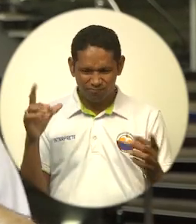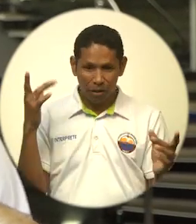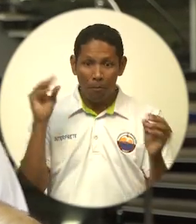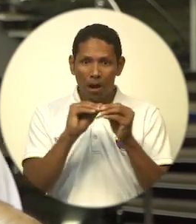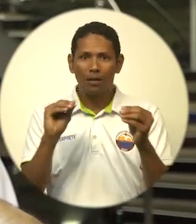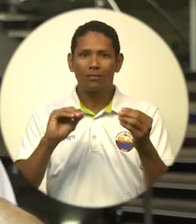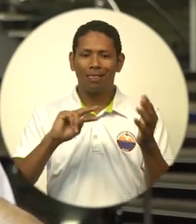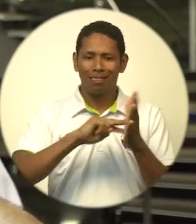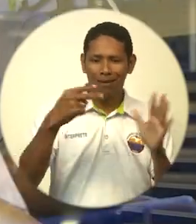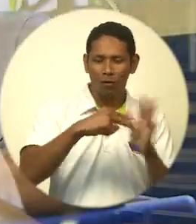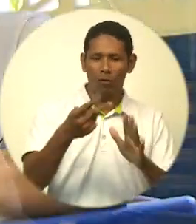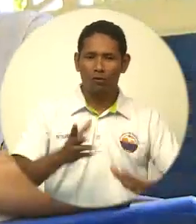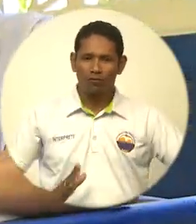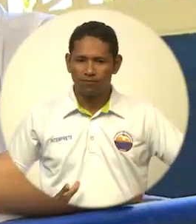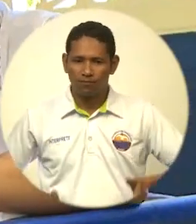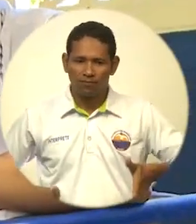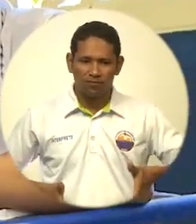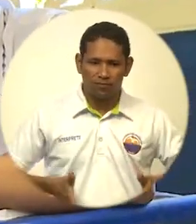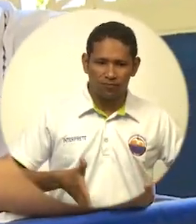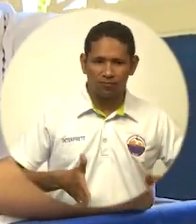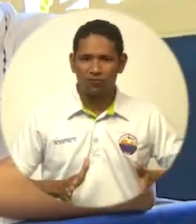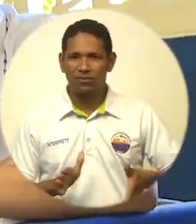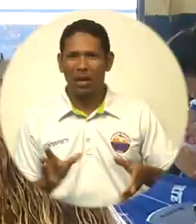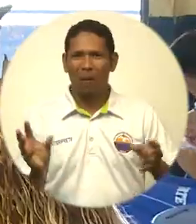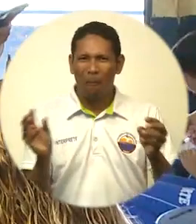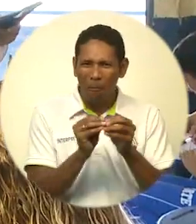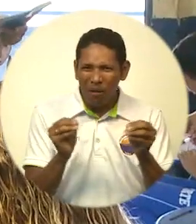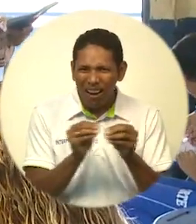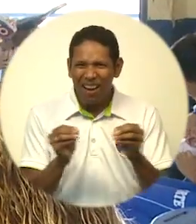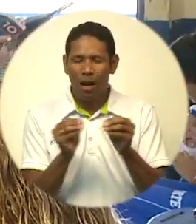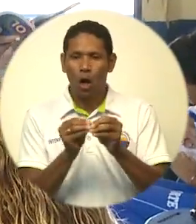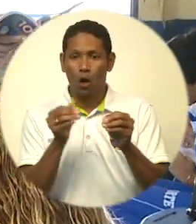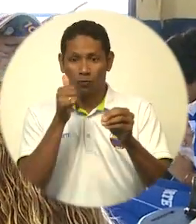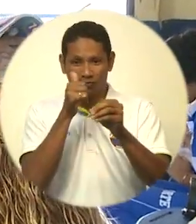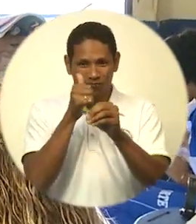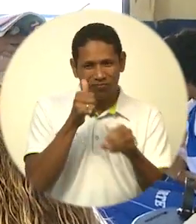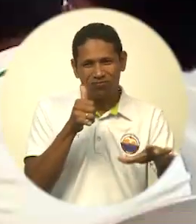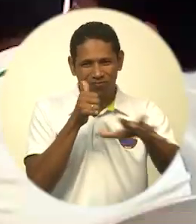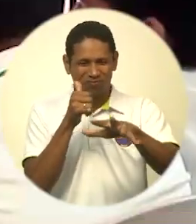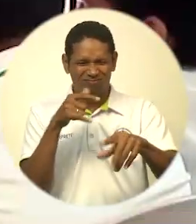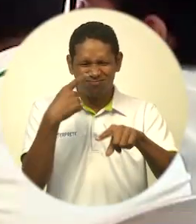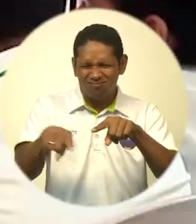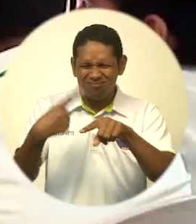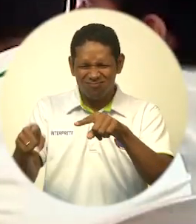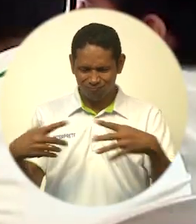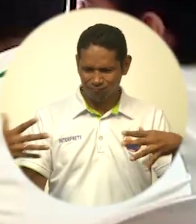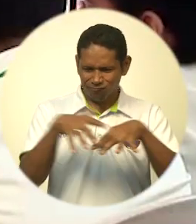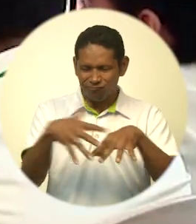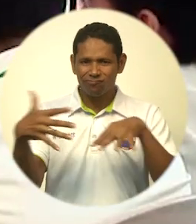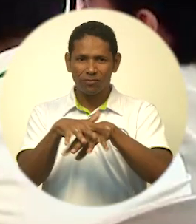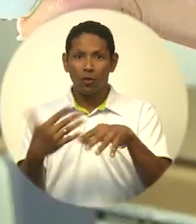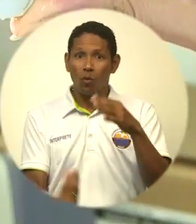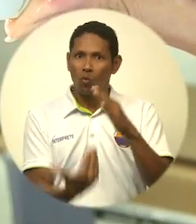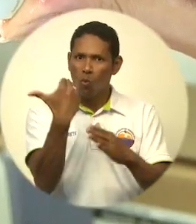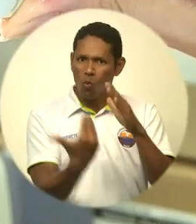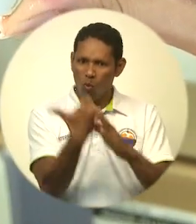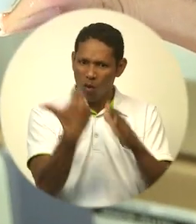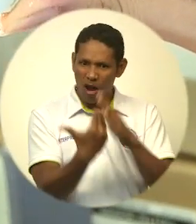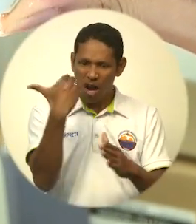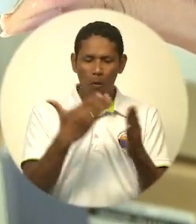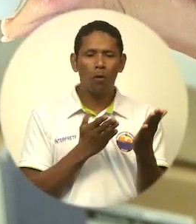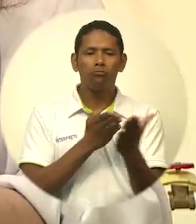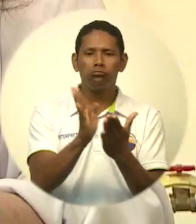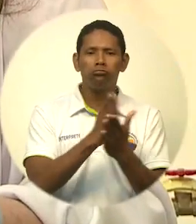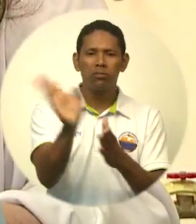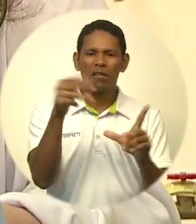se complemente con ciencias naturales, para que tecnología robótica se complemente con ingeniería electrónica o de sistemas, educación campesina y rural con